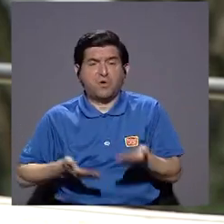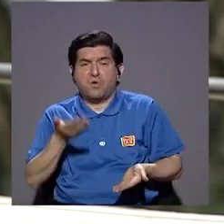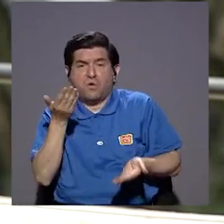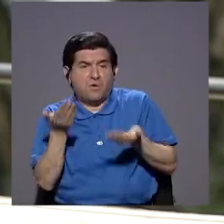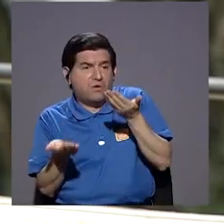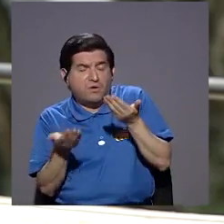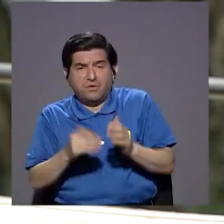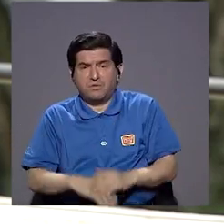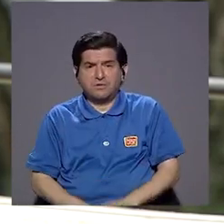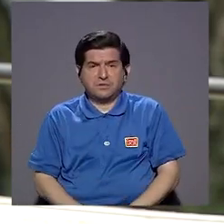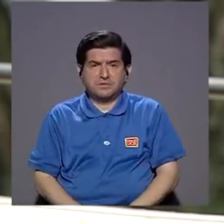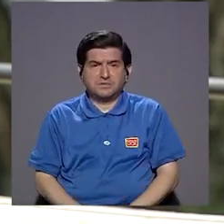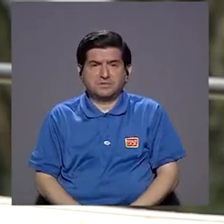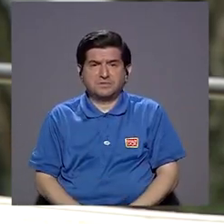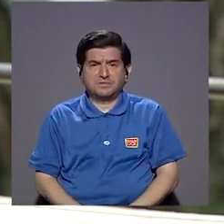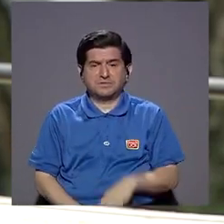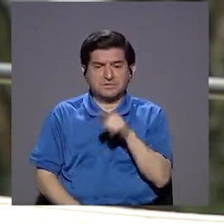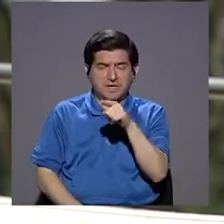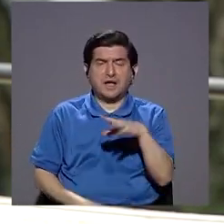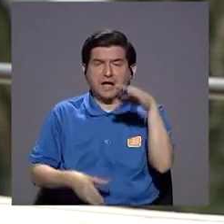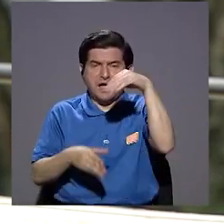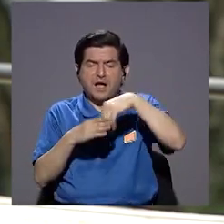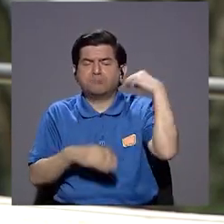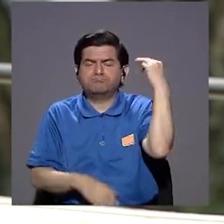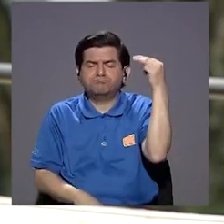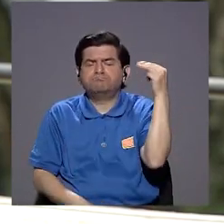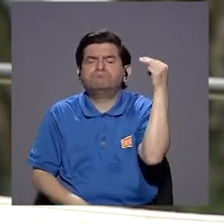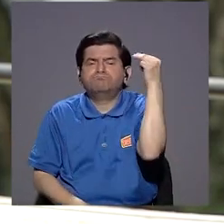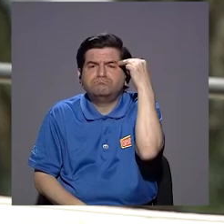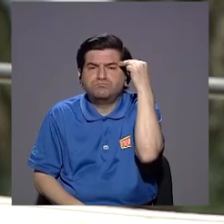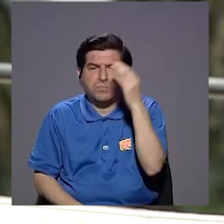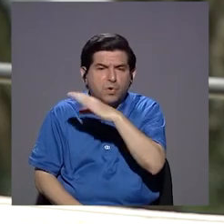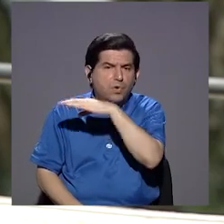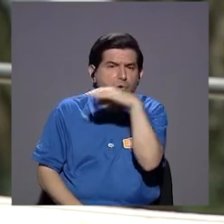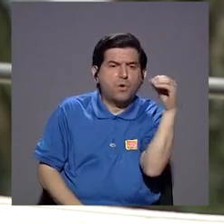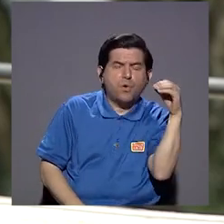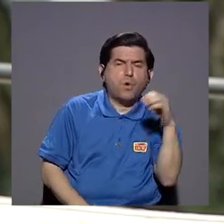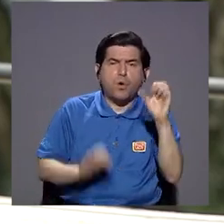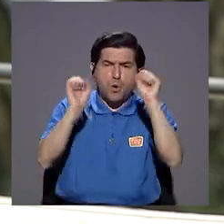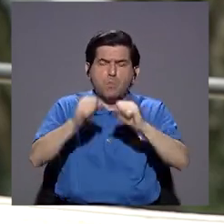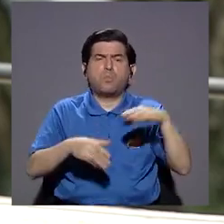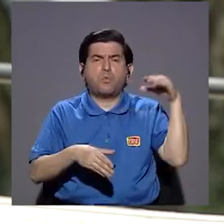algo pues que incluya la meditación, que incluya